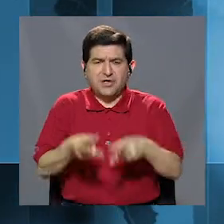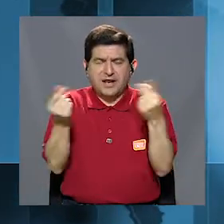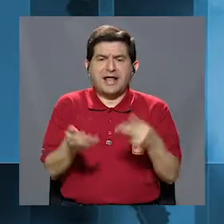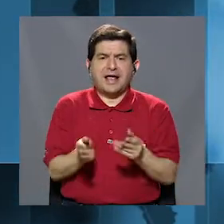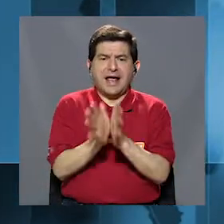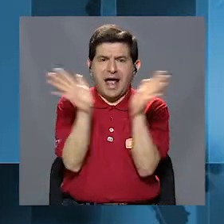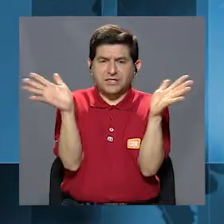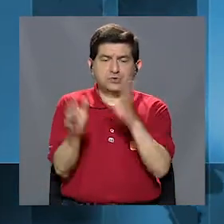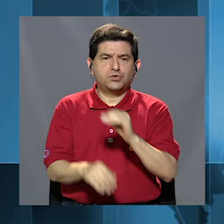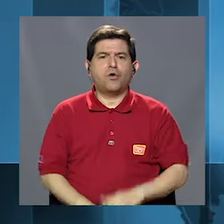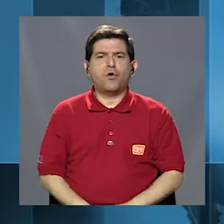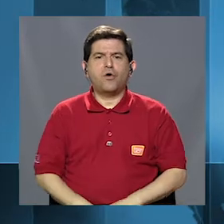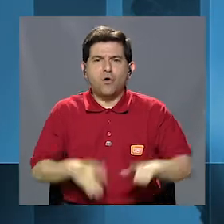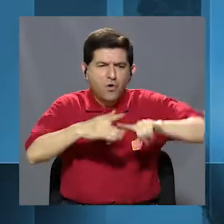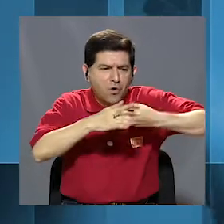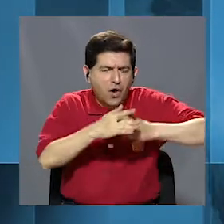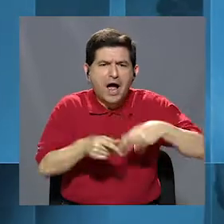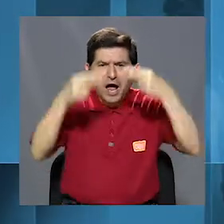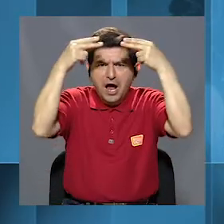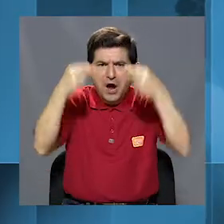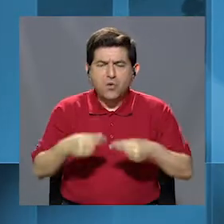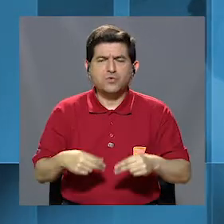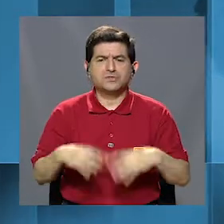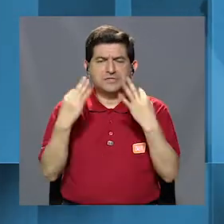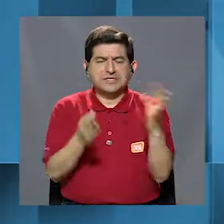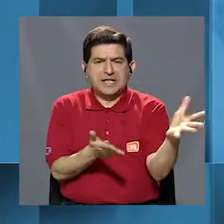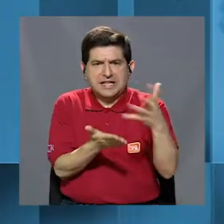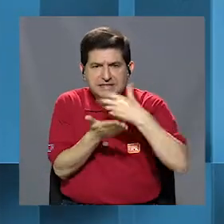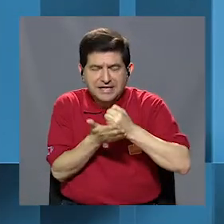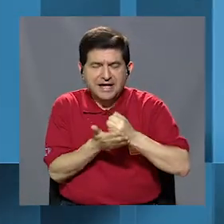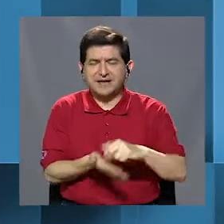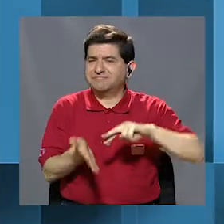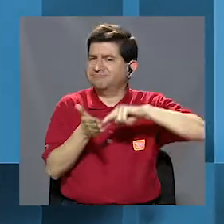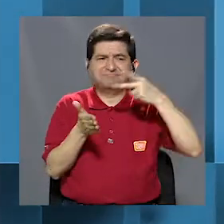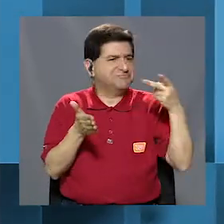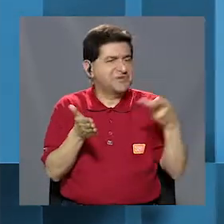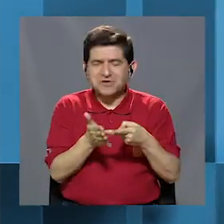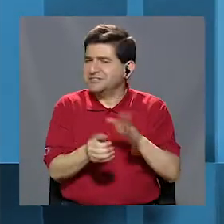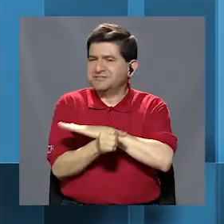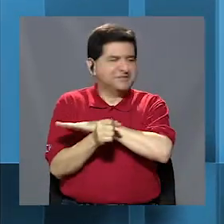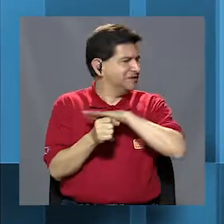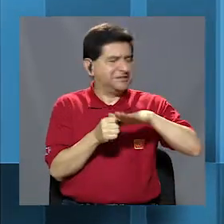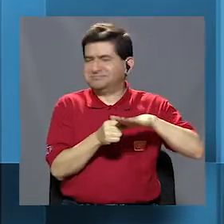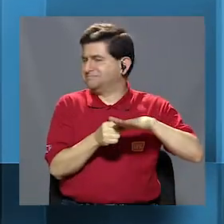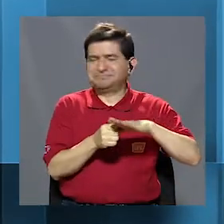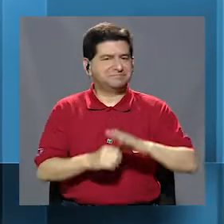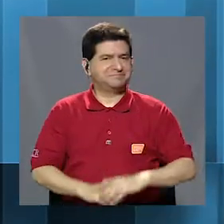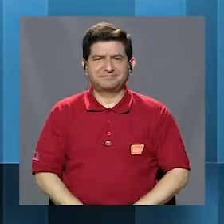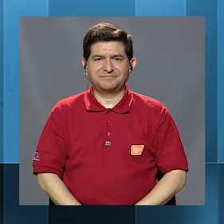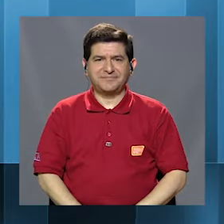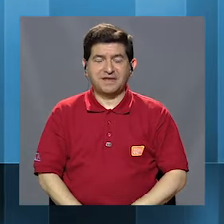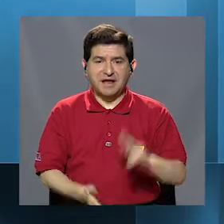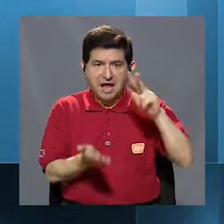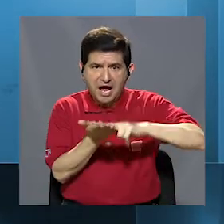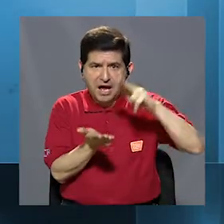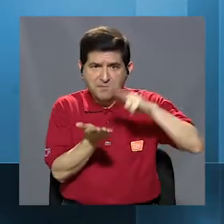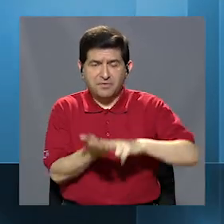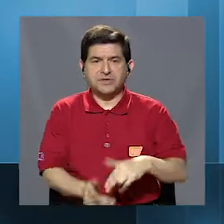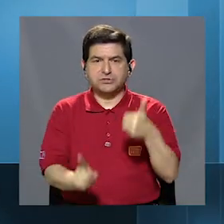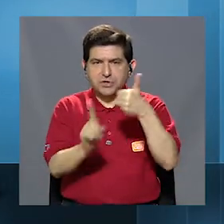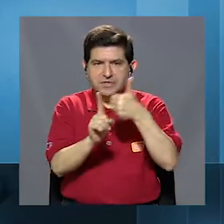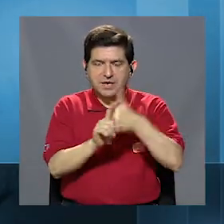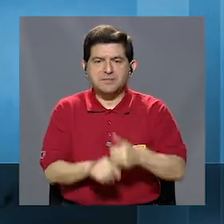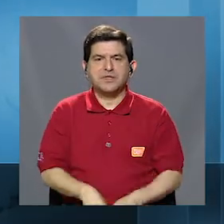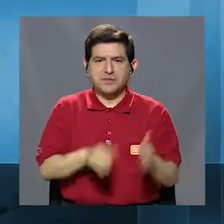gasto público ni los ajustes presupuestarios para generar ahorros resultan ya suficientes. La aprobación